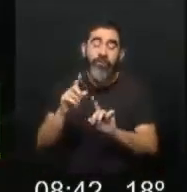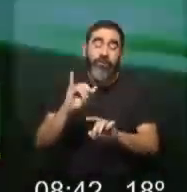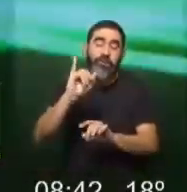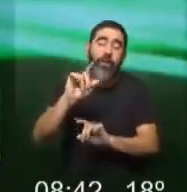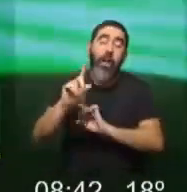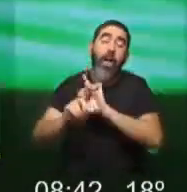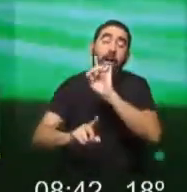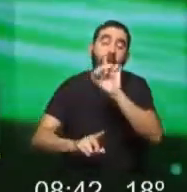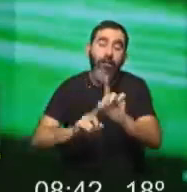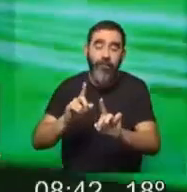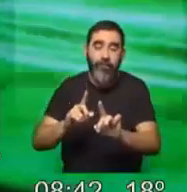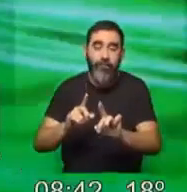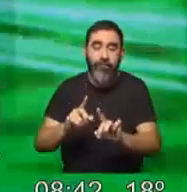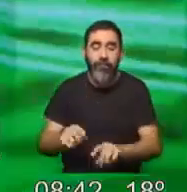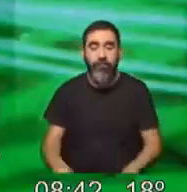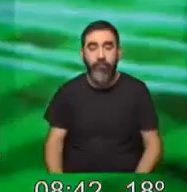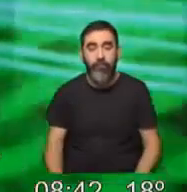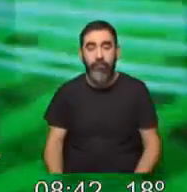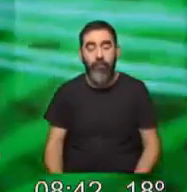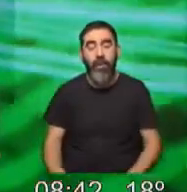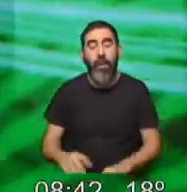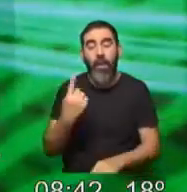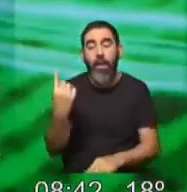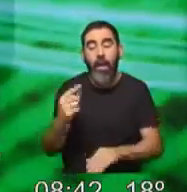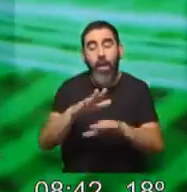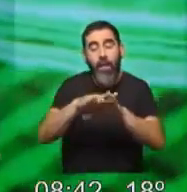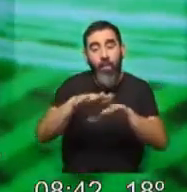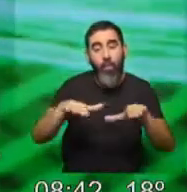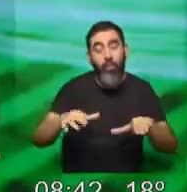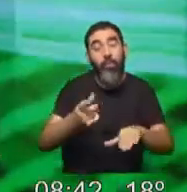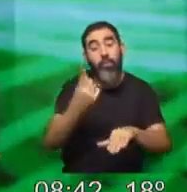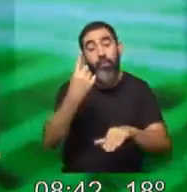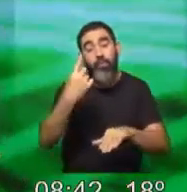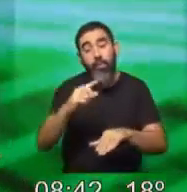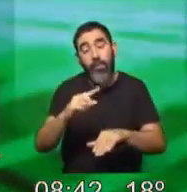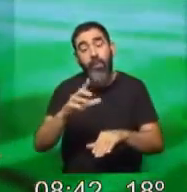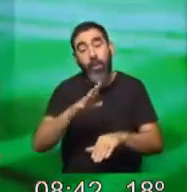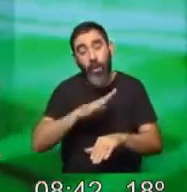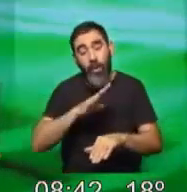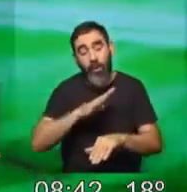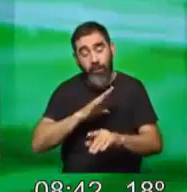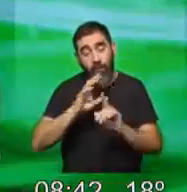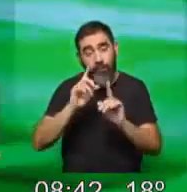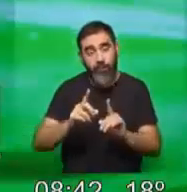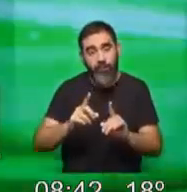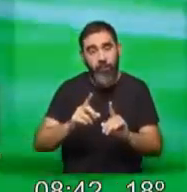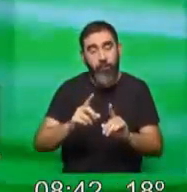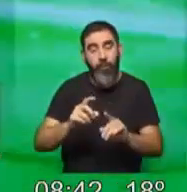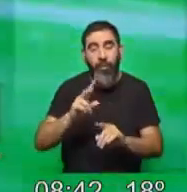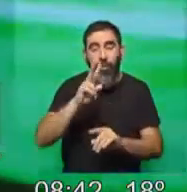cuestión realmente muy singulares, niño a niño, pero hubo un tiempo en